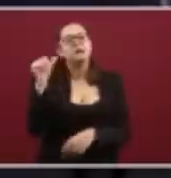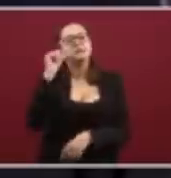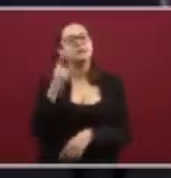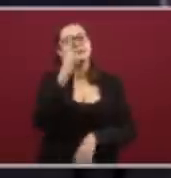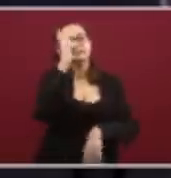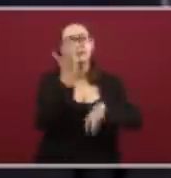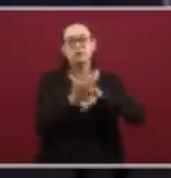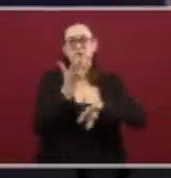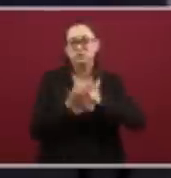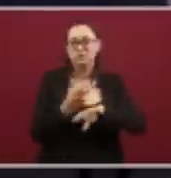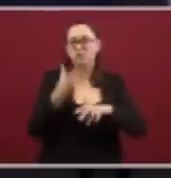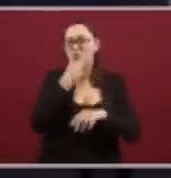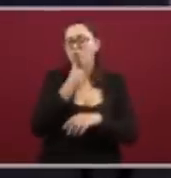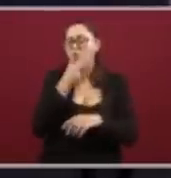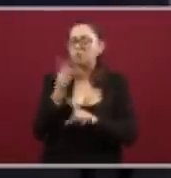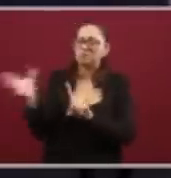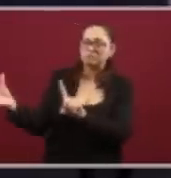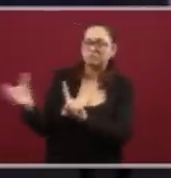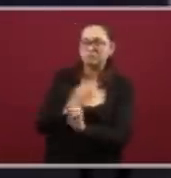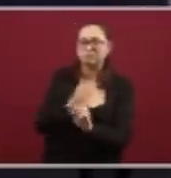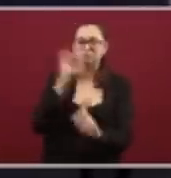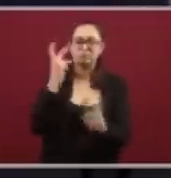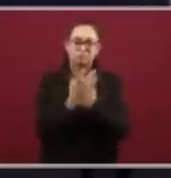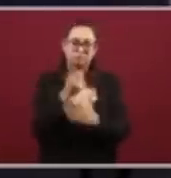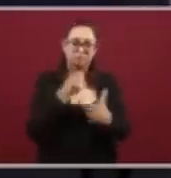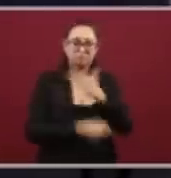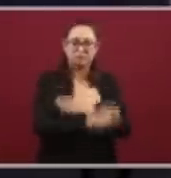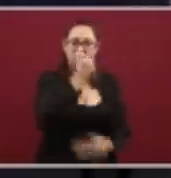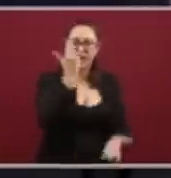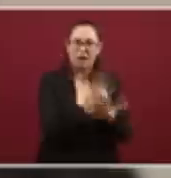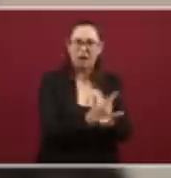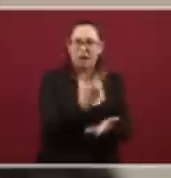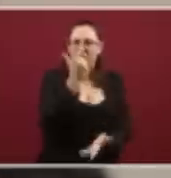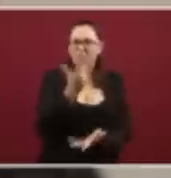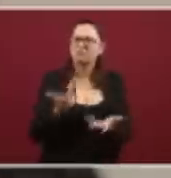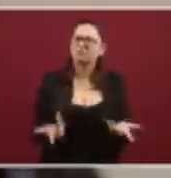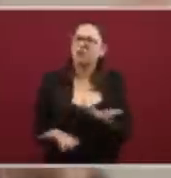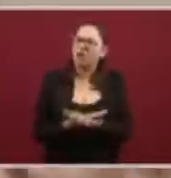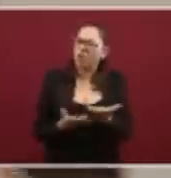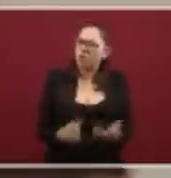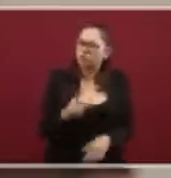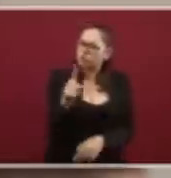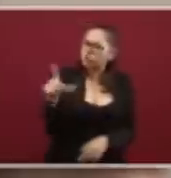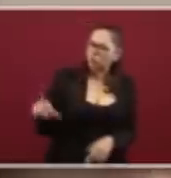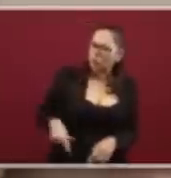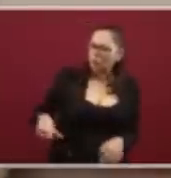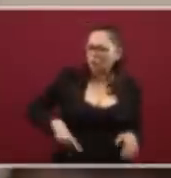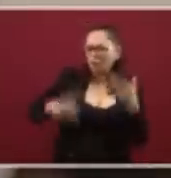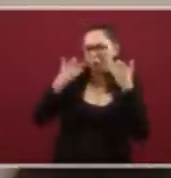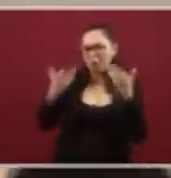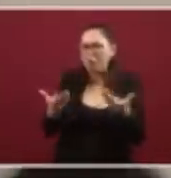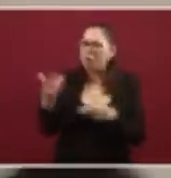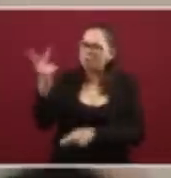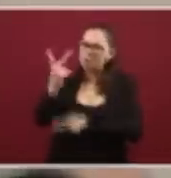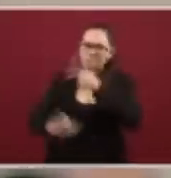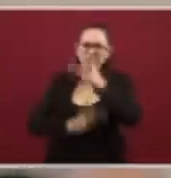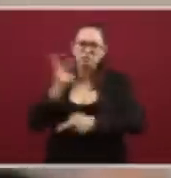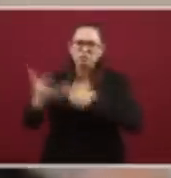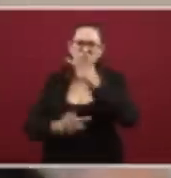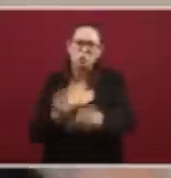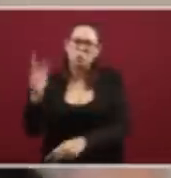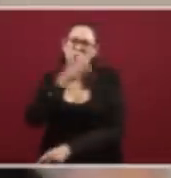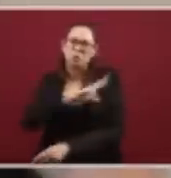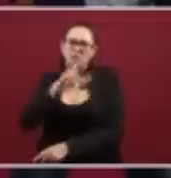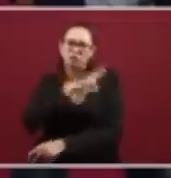delitos graves cómo queda su gobierno ante este hecho de que le prestó le rentó a la iglesia